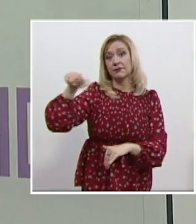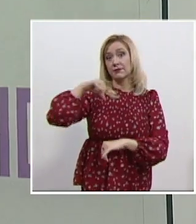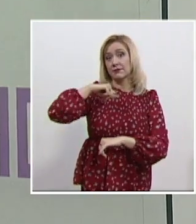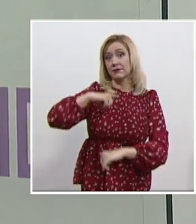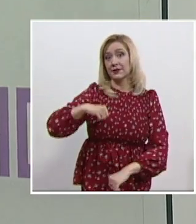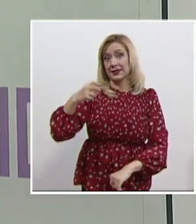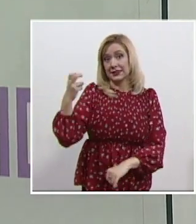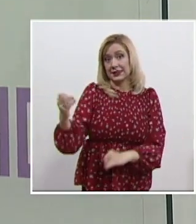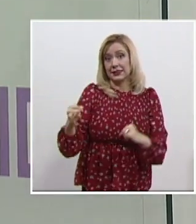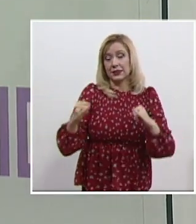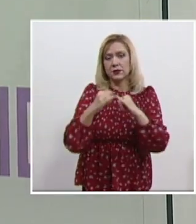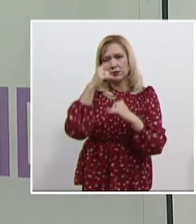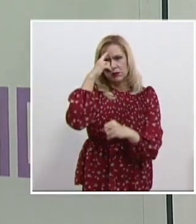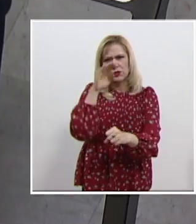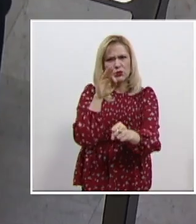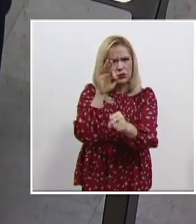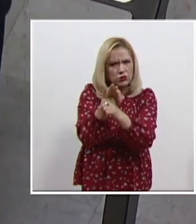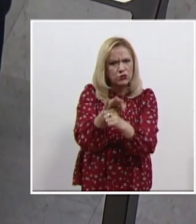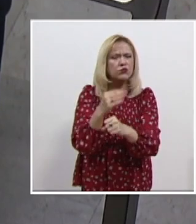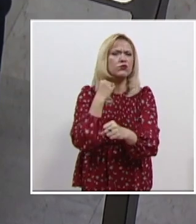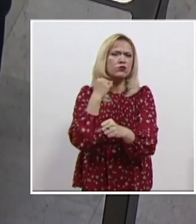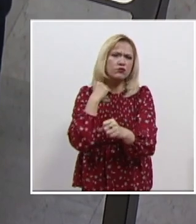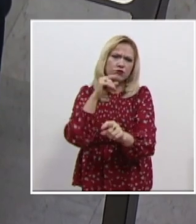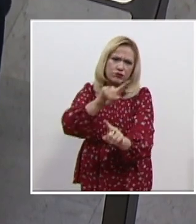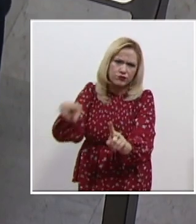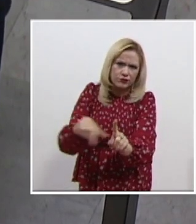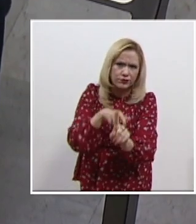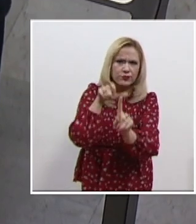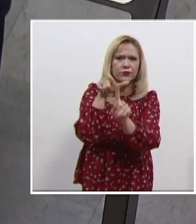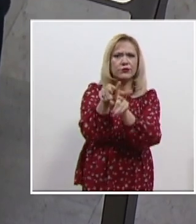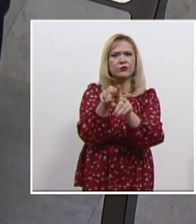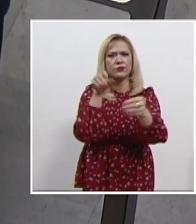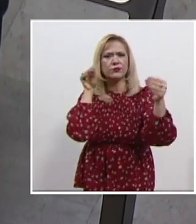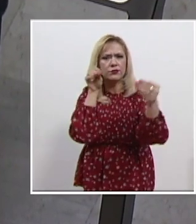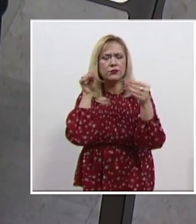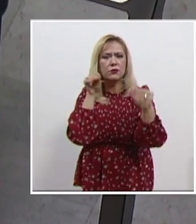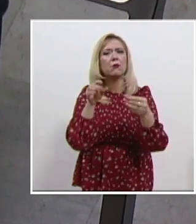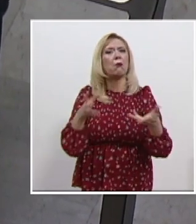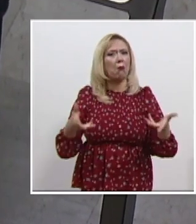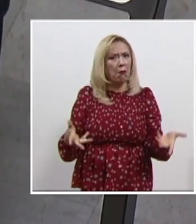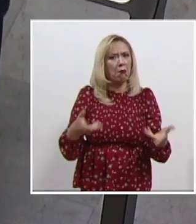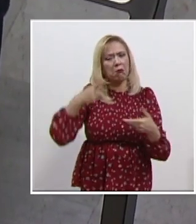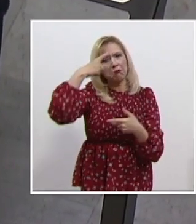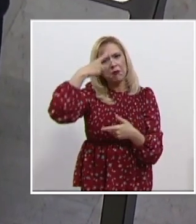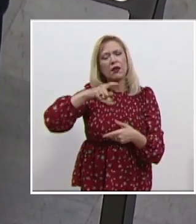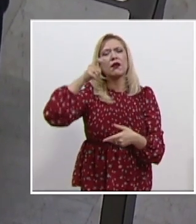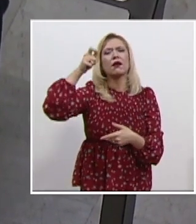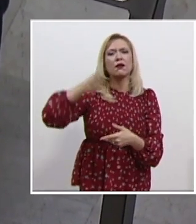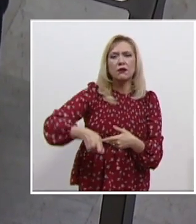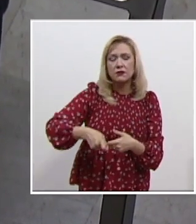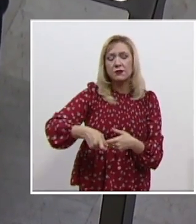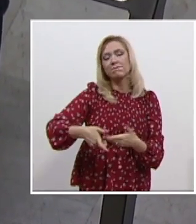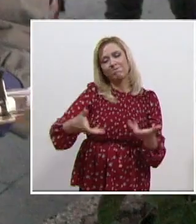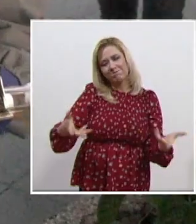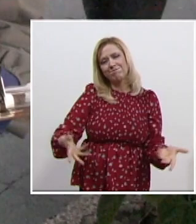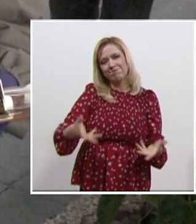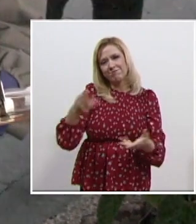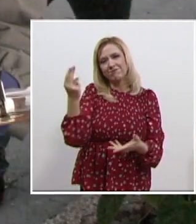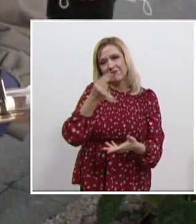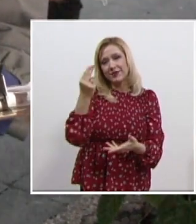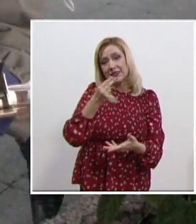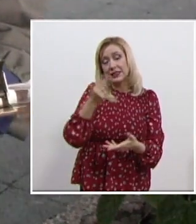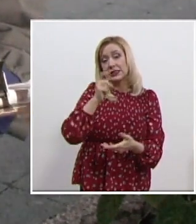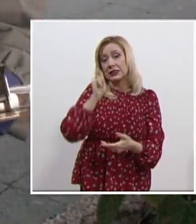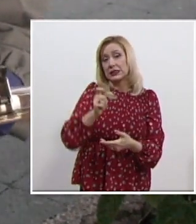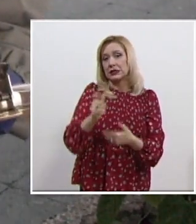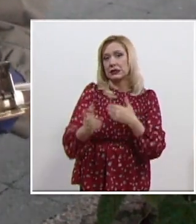brinda servicios de defensa y representación de calidad. Para ello, se impulsan acciones para consolidar el servicio civil de carrera y